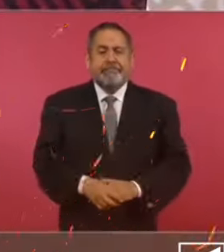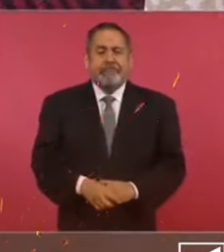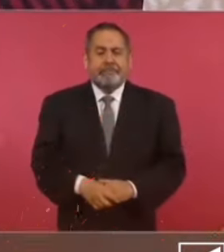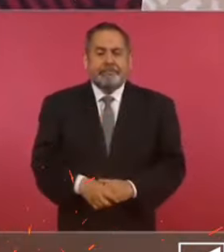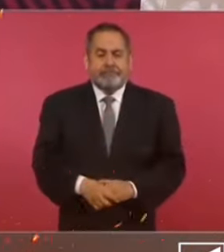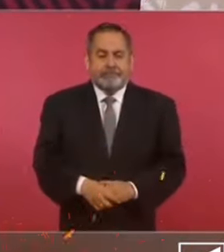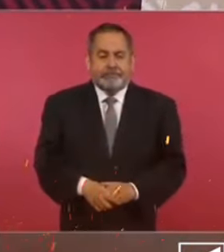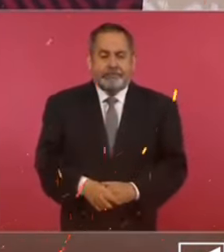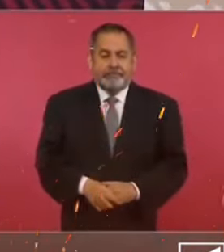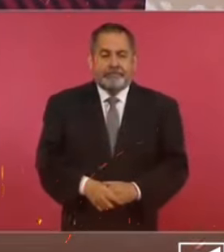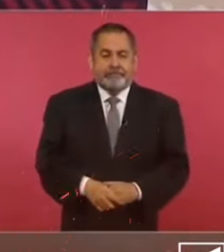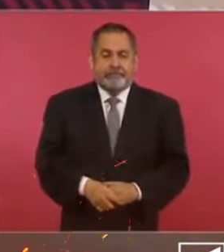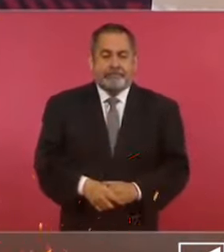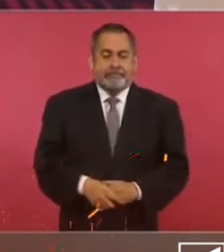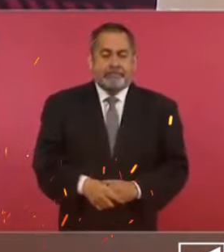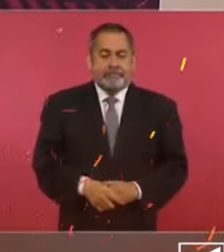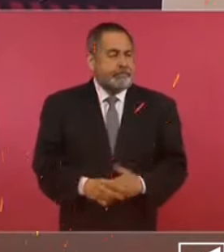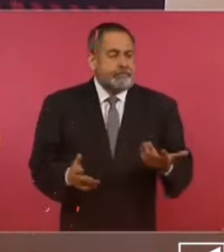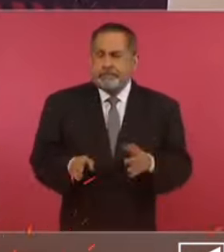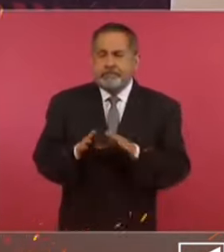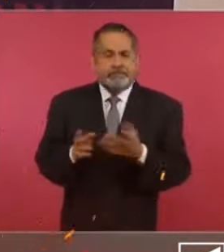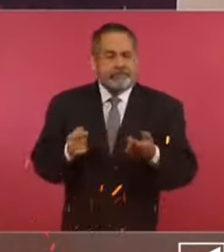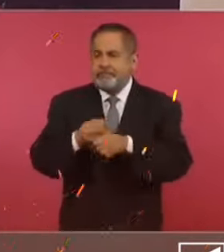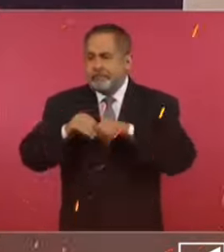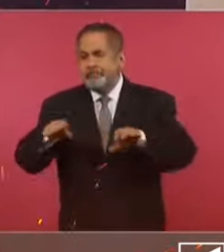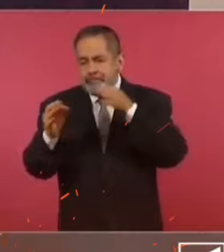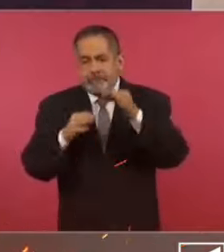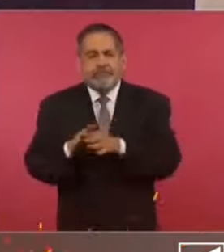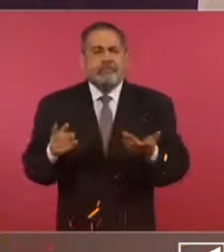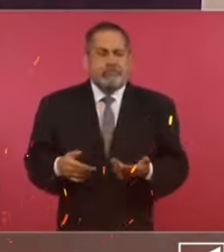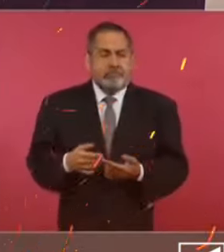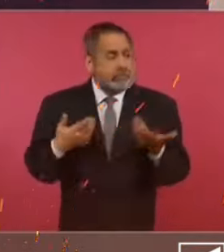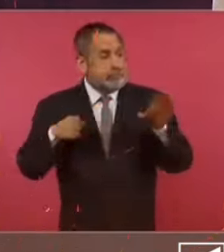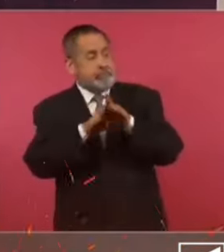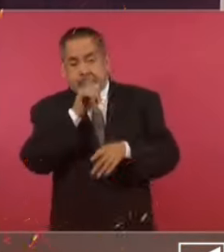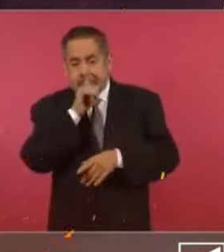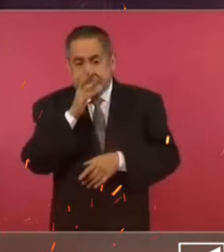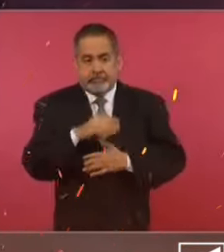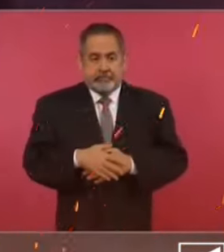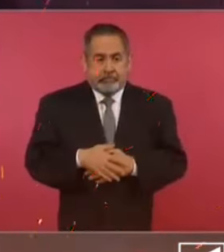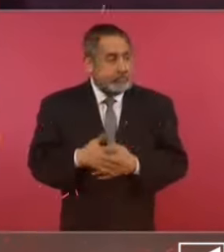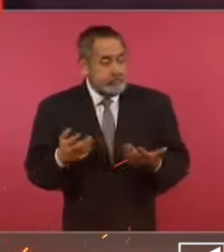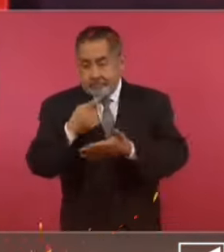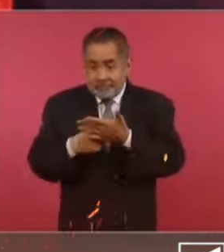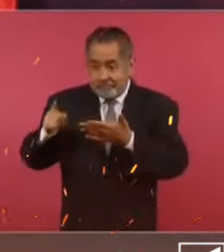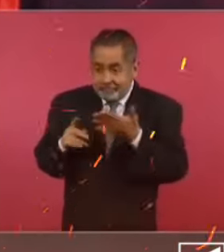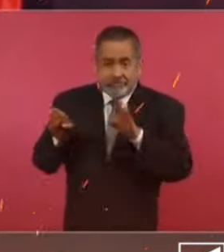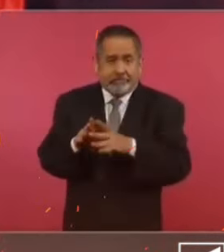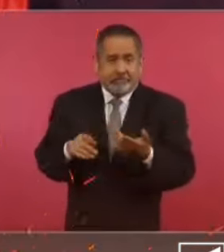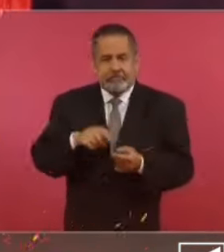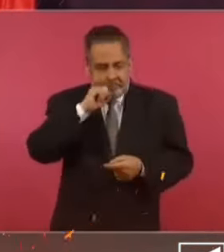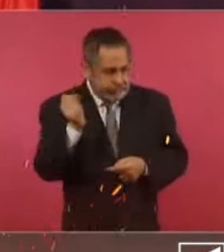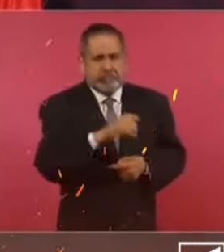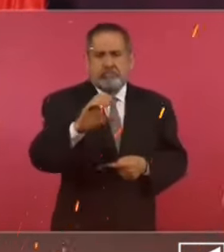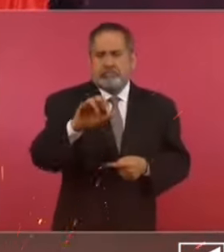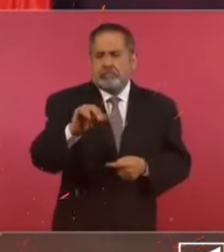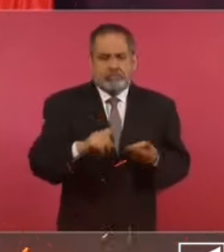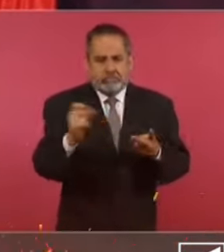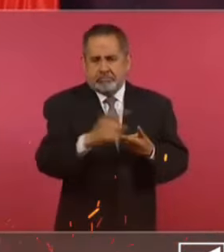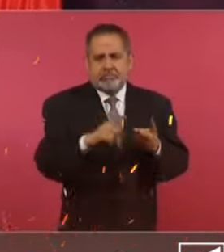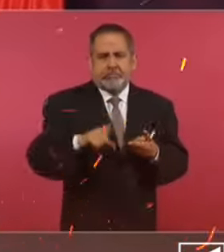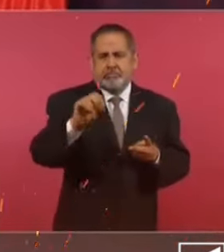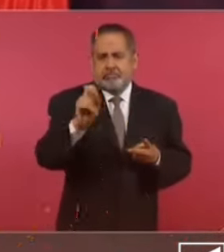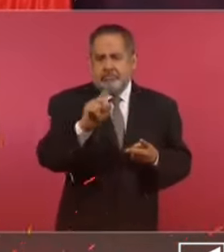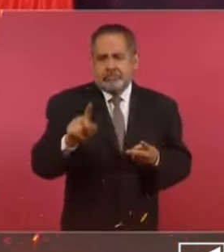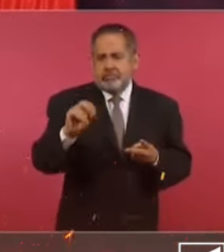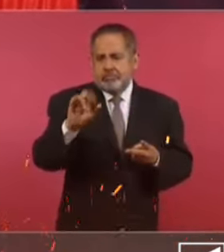pues si no, nos dejarían sin medios, porque tendrían que cancelar el programa de Ciro, el